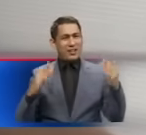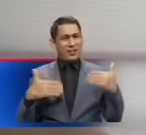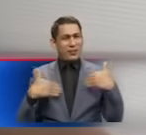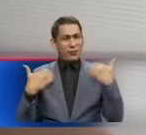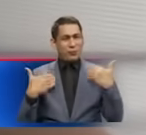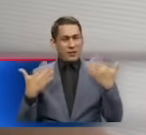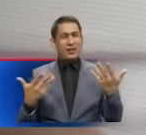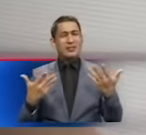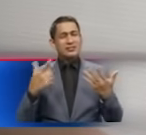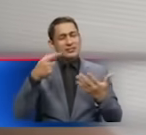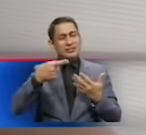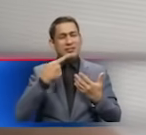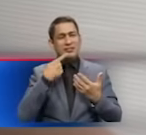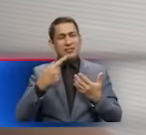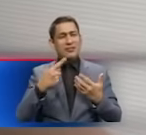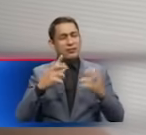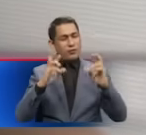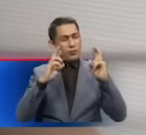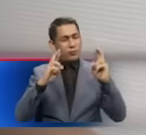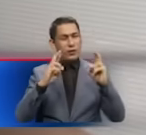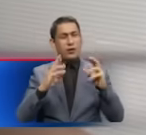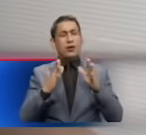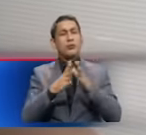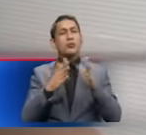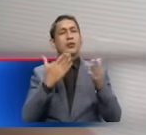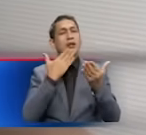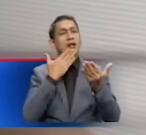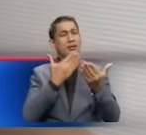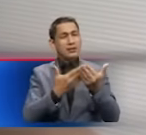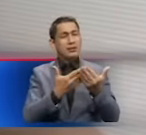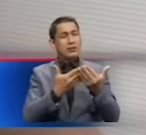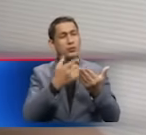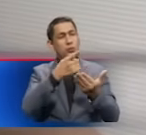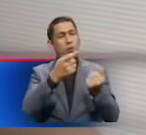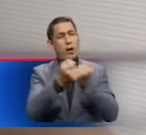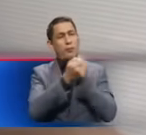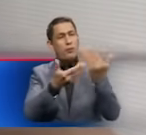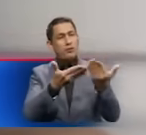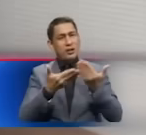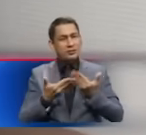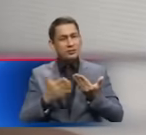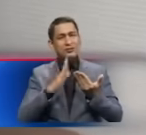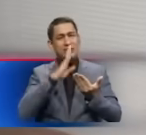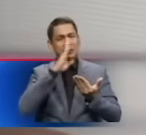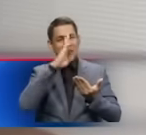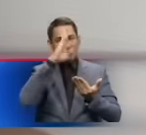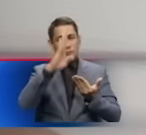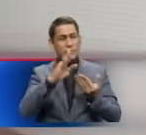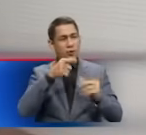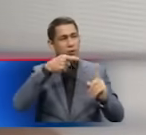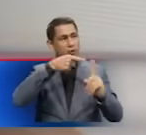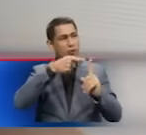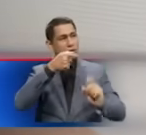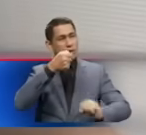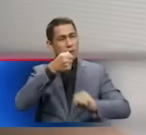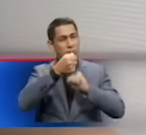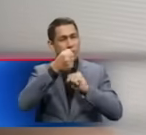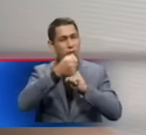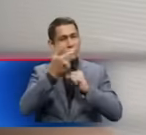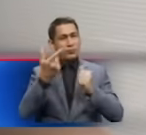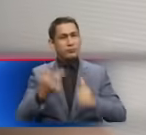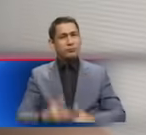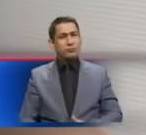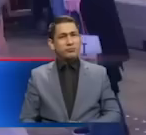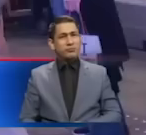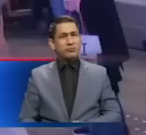lo mejor y estoy muy agradecida contigo por todo el amor que me has dado, incondicionalmente, por todas las oportunidades.